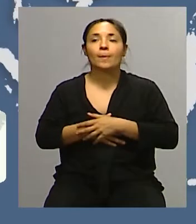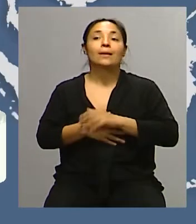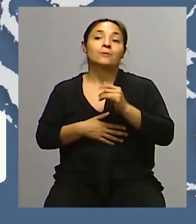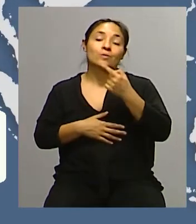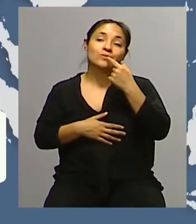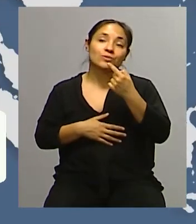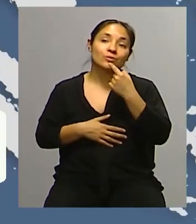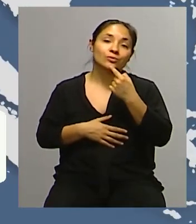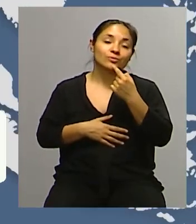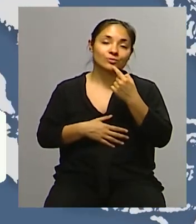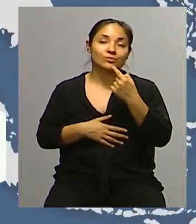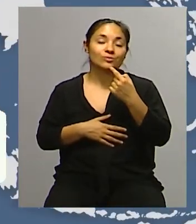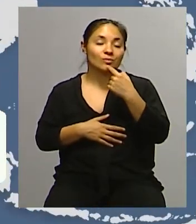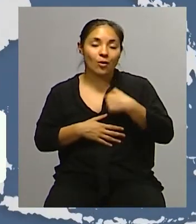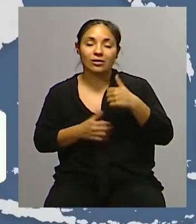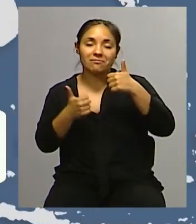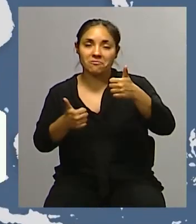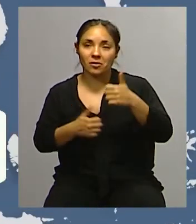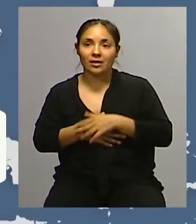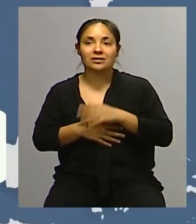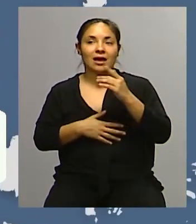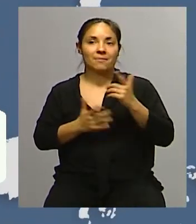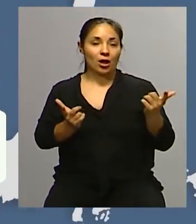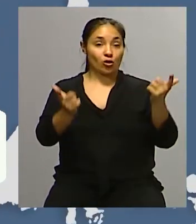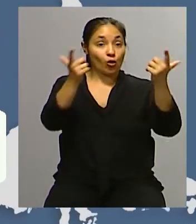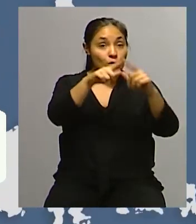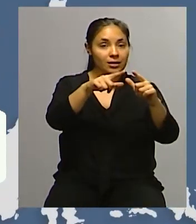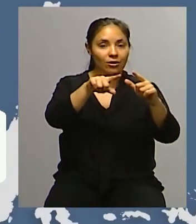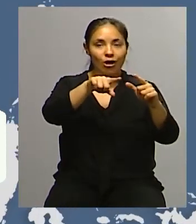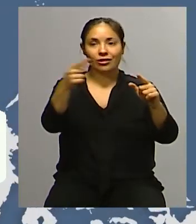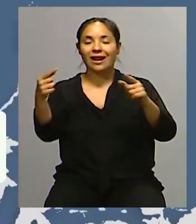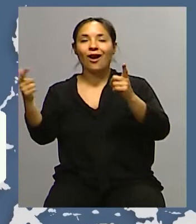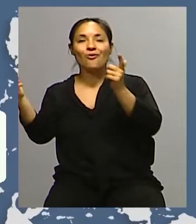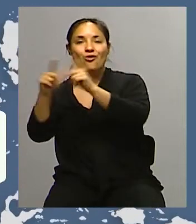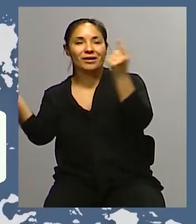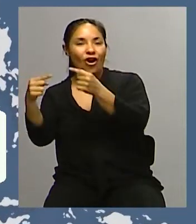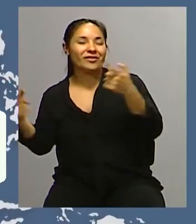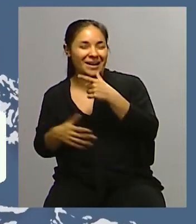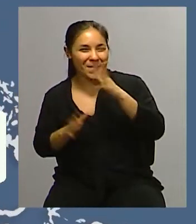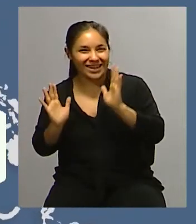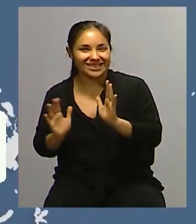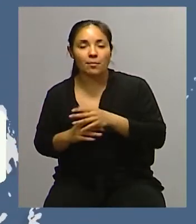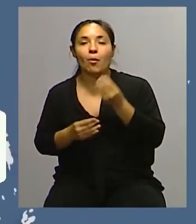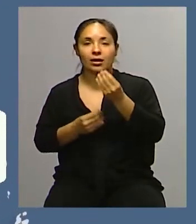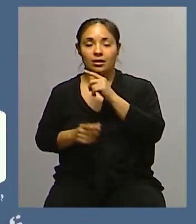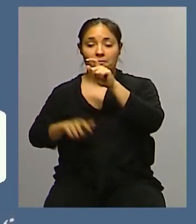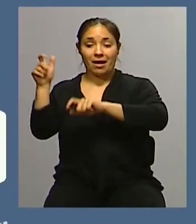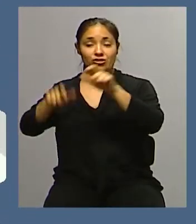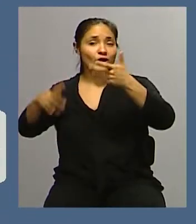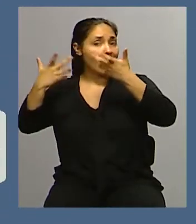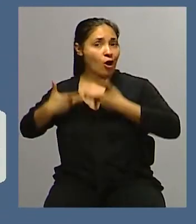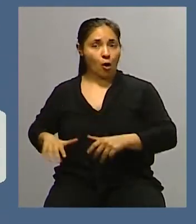genera generalmente a estas cumbres son las contracumbres que se llaman. Sí. ¿Por qué? Porque los ciudadanos comunes y corrientes